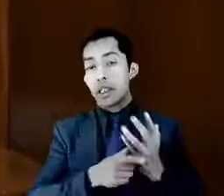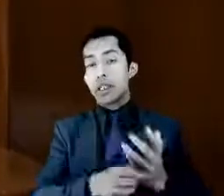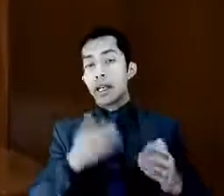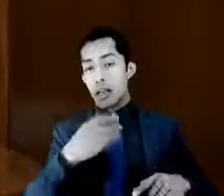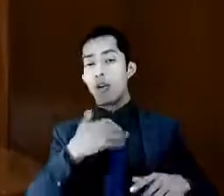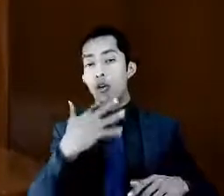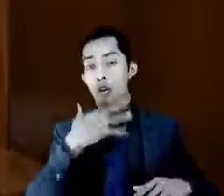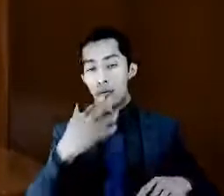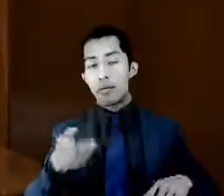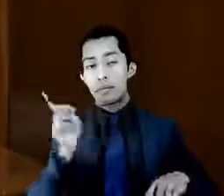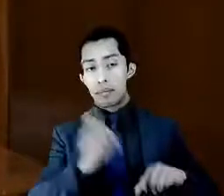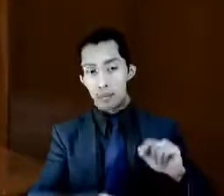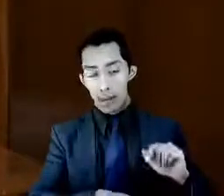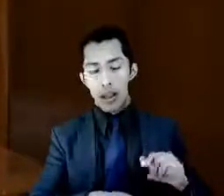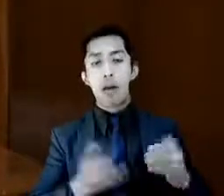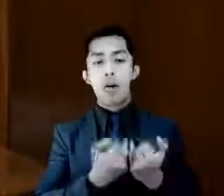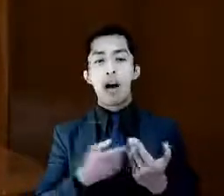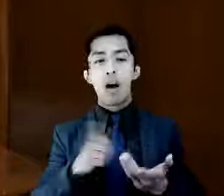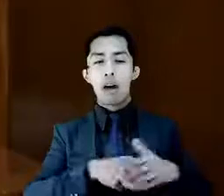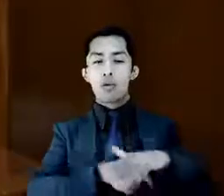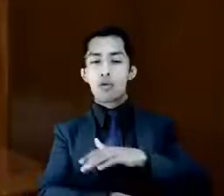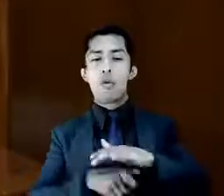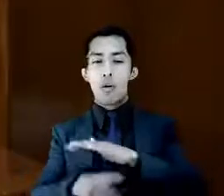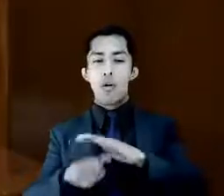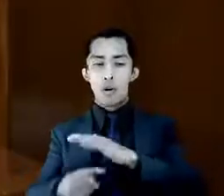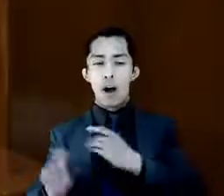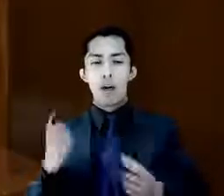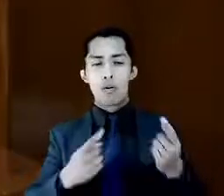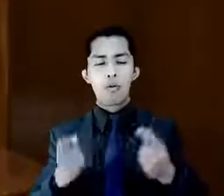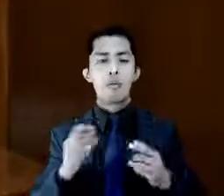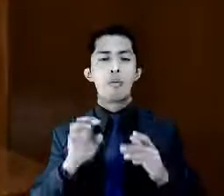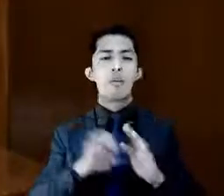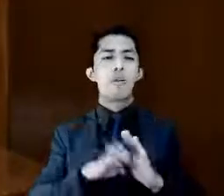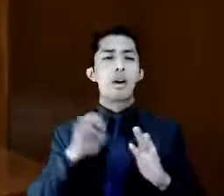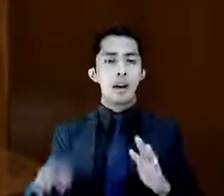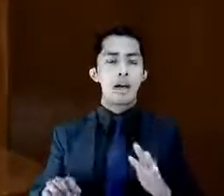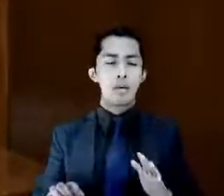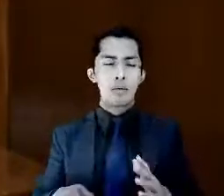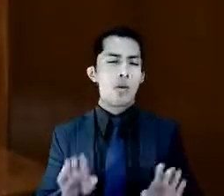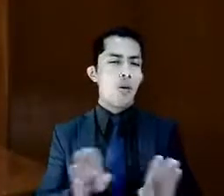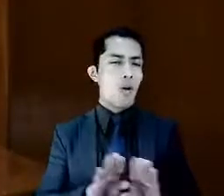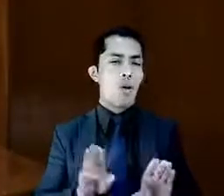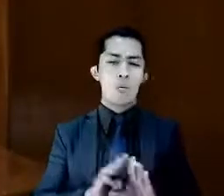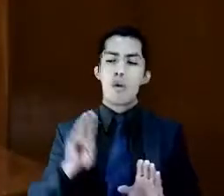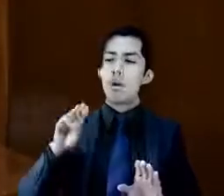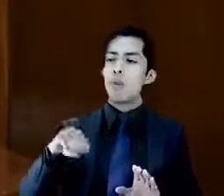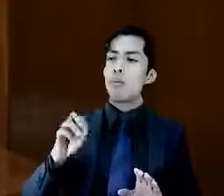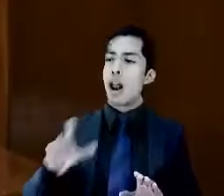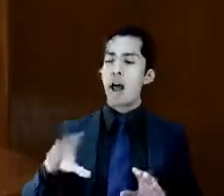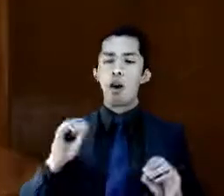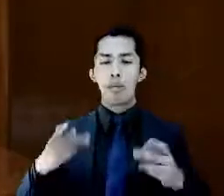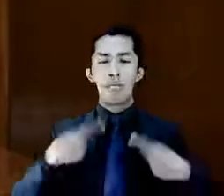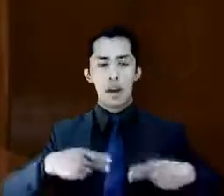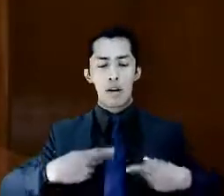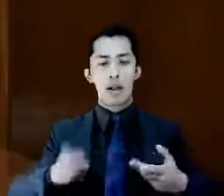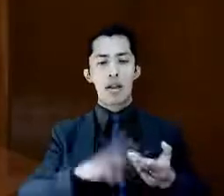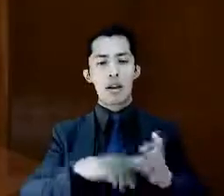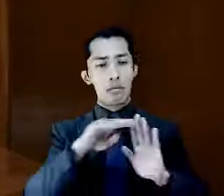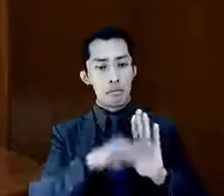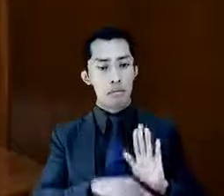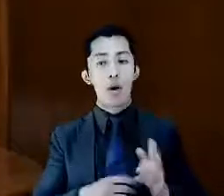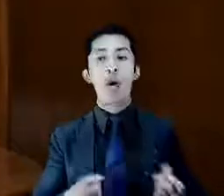y los sobornos, como si la moral y los principios de las personas tuvieran